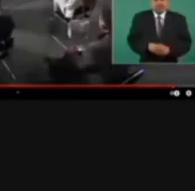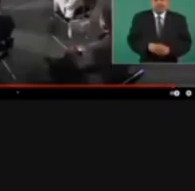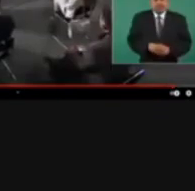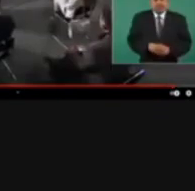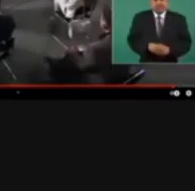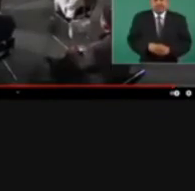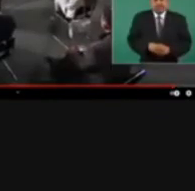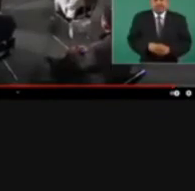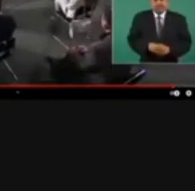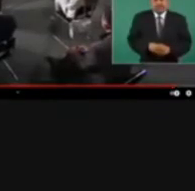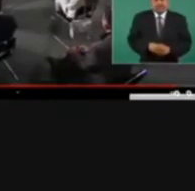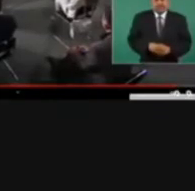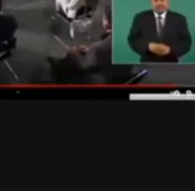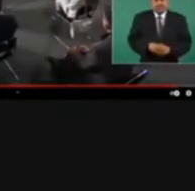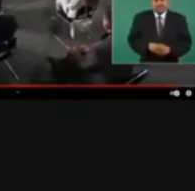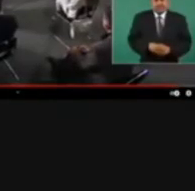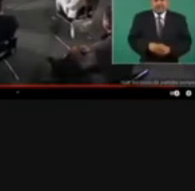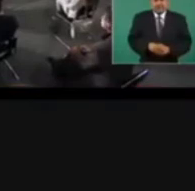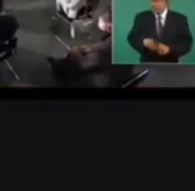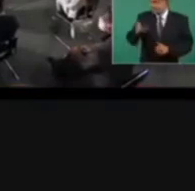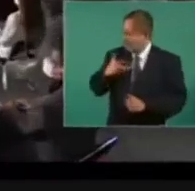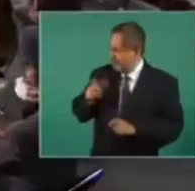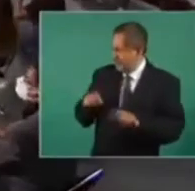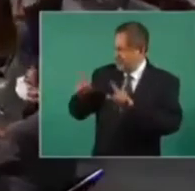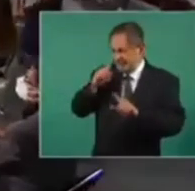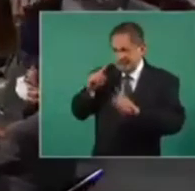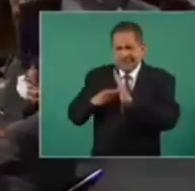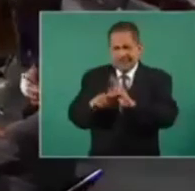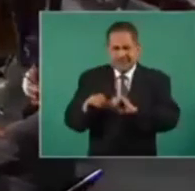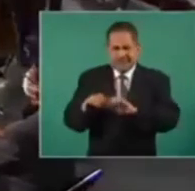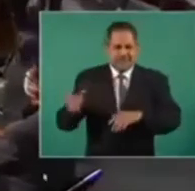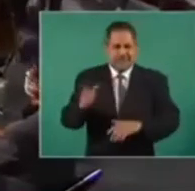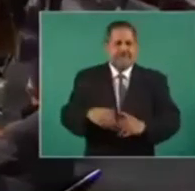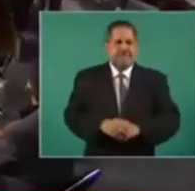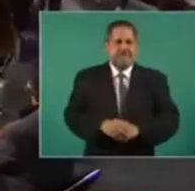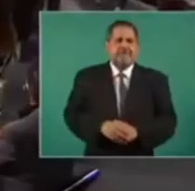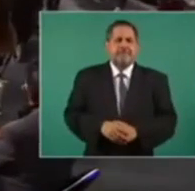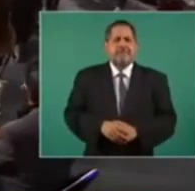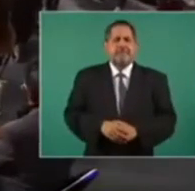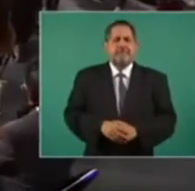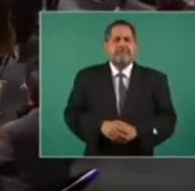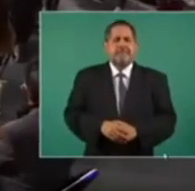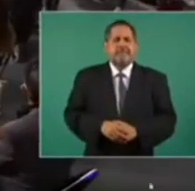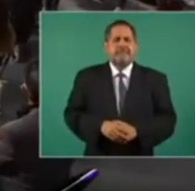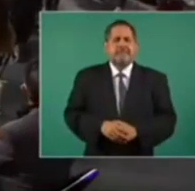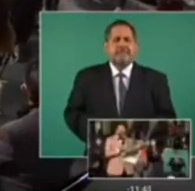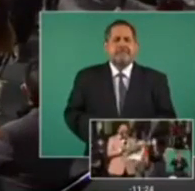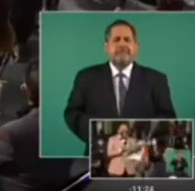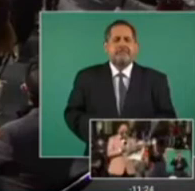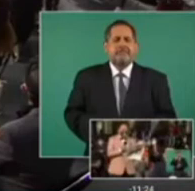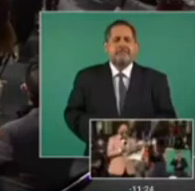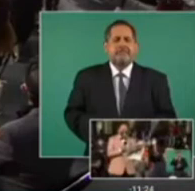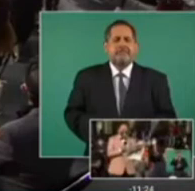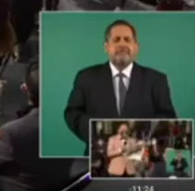una documentación. Miren. ¿No lo tienen ahí ustedes? ¿Cómo? Mire, ese periodista se acaba de acercar